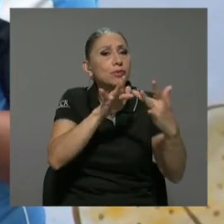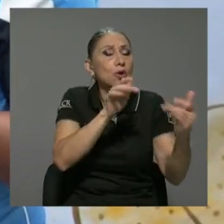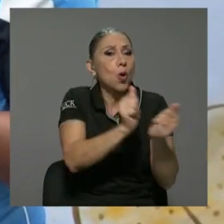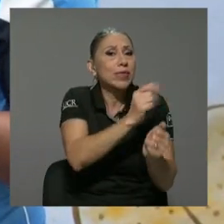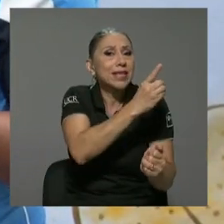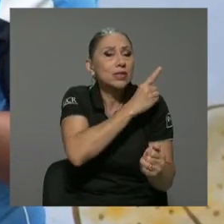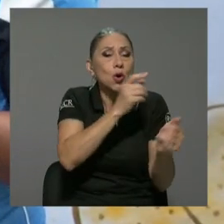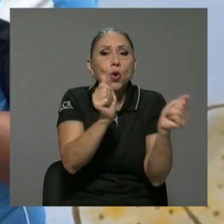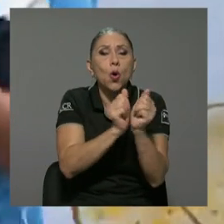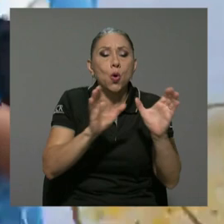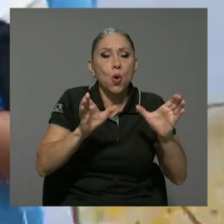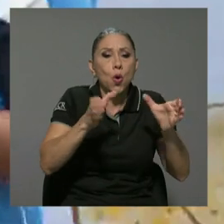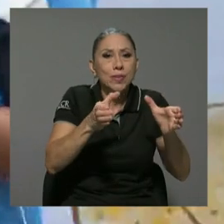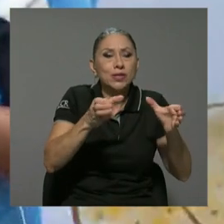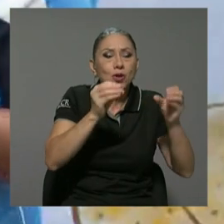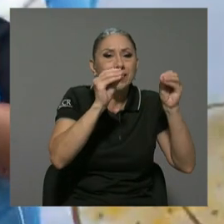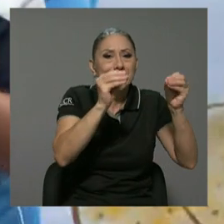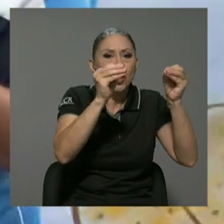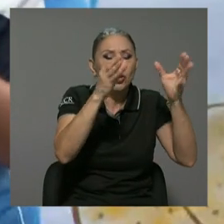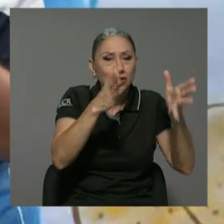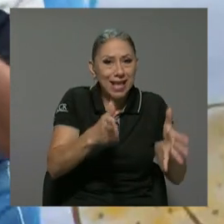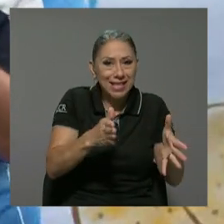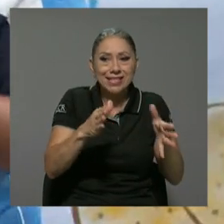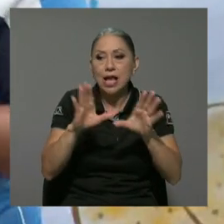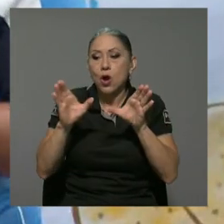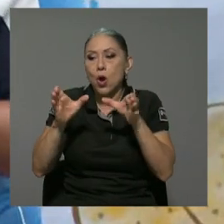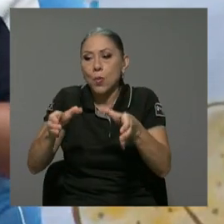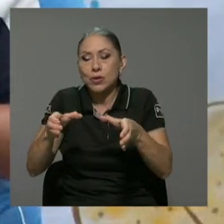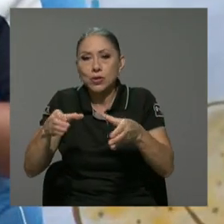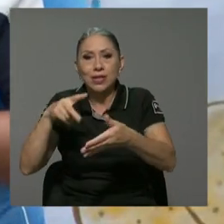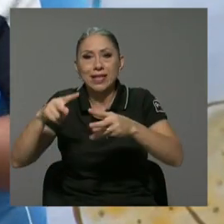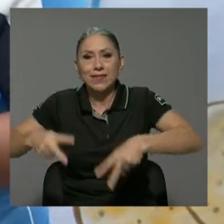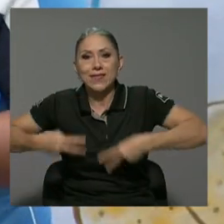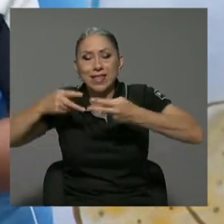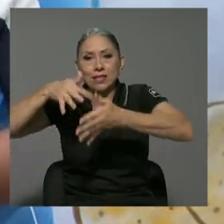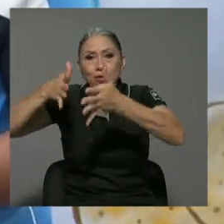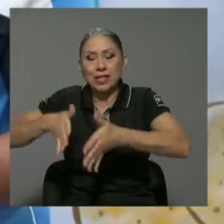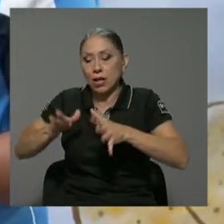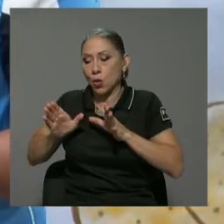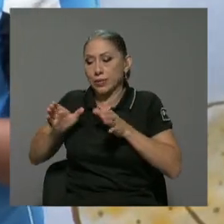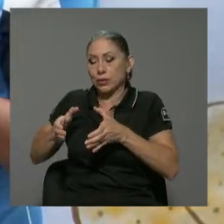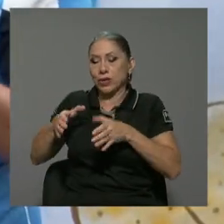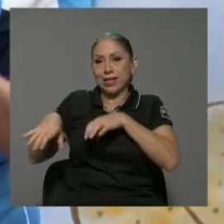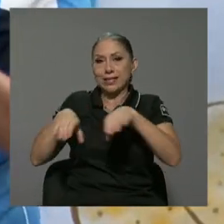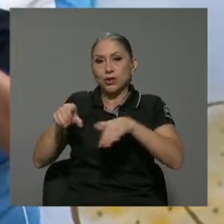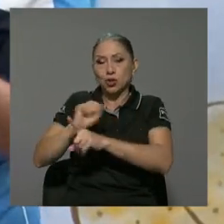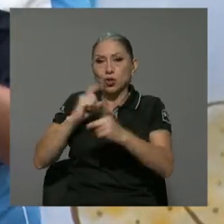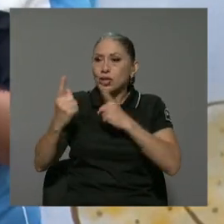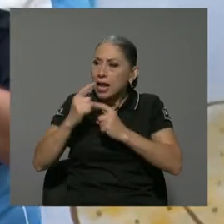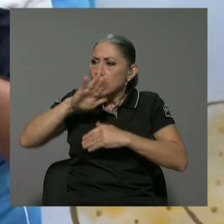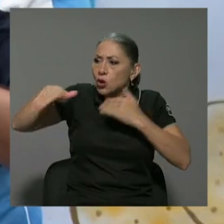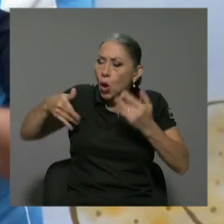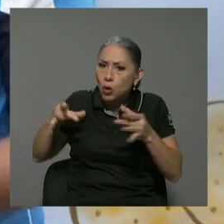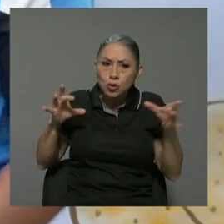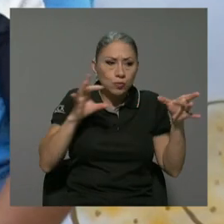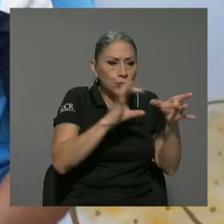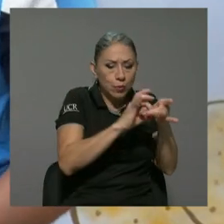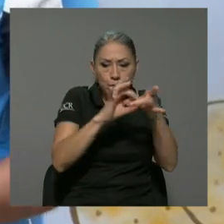comisiones de docencia, de vida estudiantil y acción social. Entonces, en